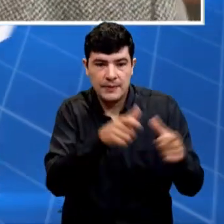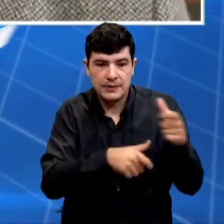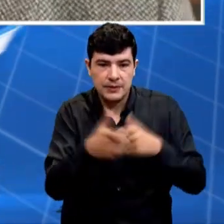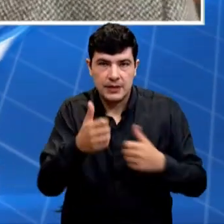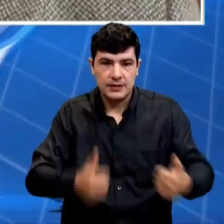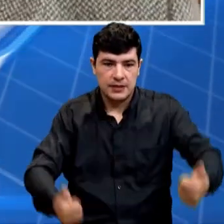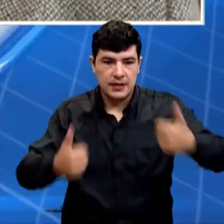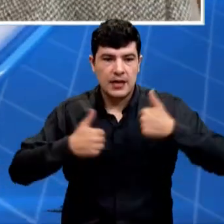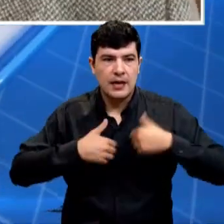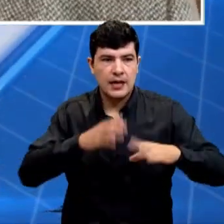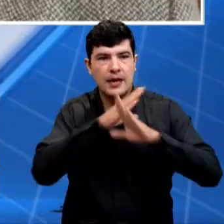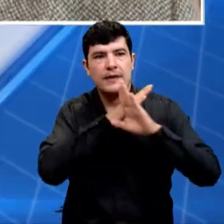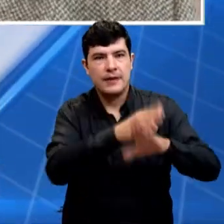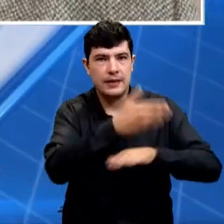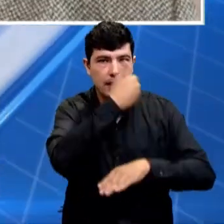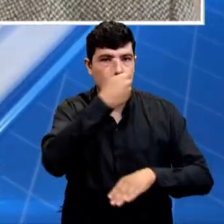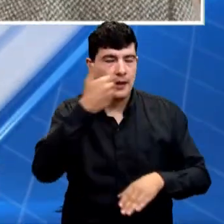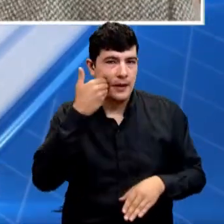sino para